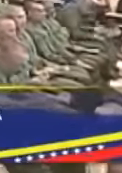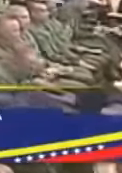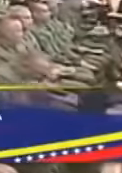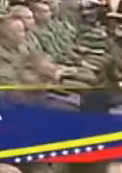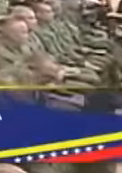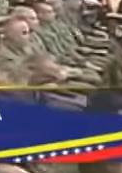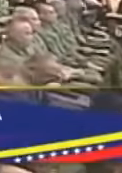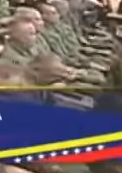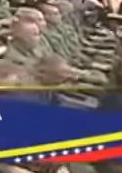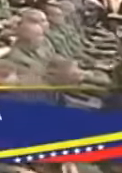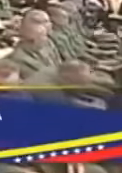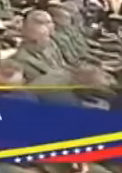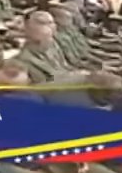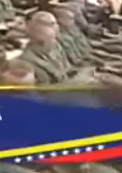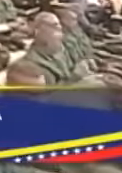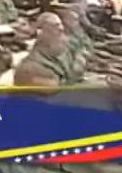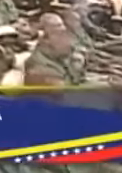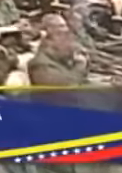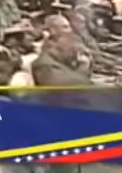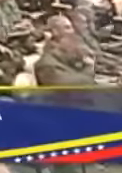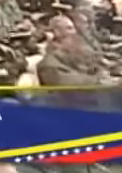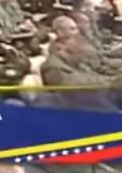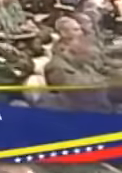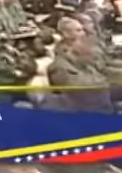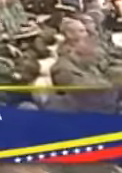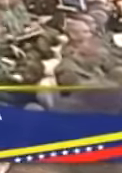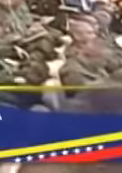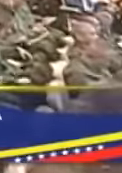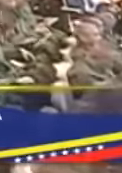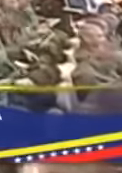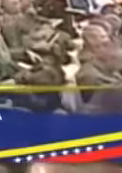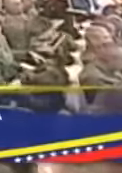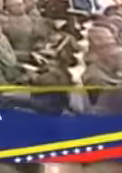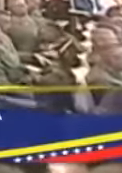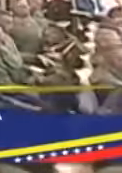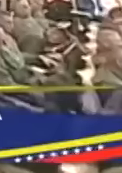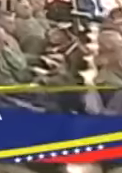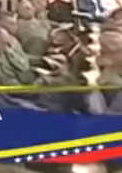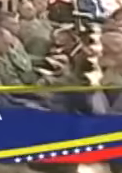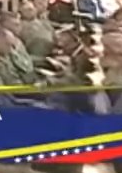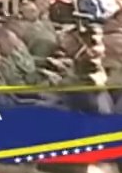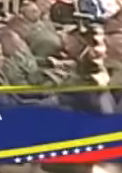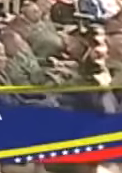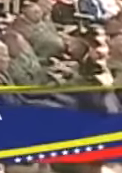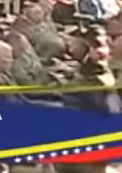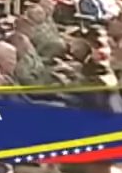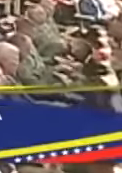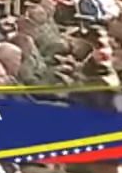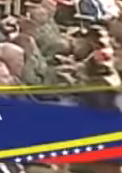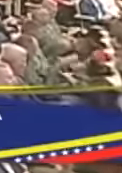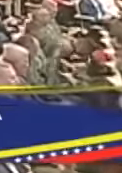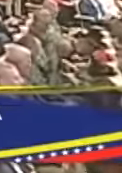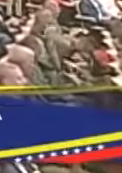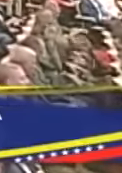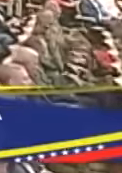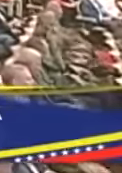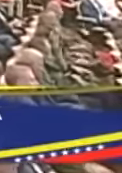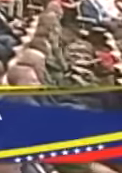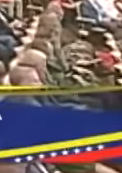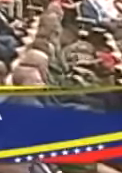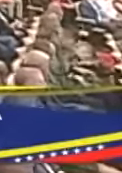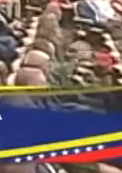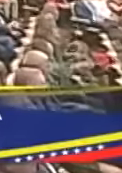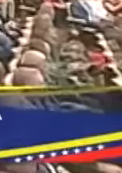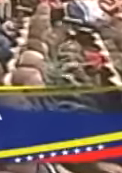Guayana Esequiba. Daremos inicio con el acto de ascenso al grado de general de brigada del Ejército